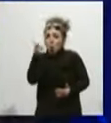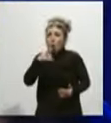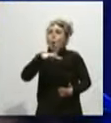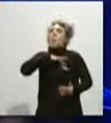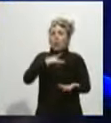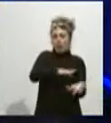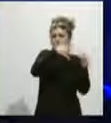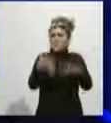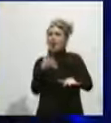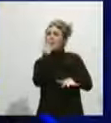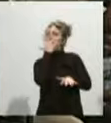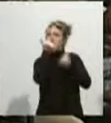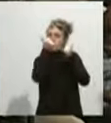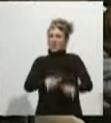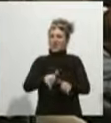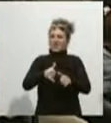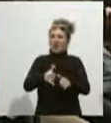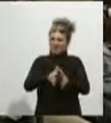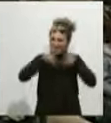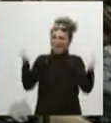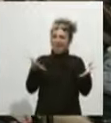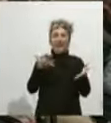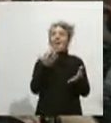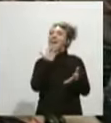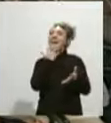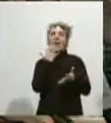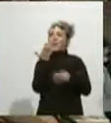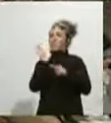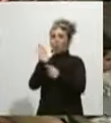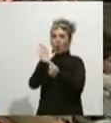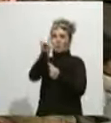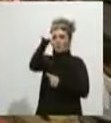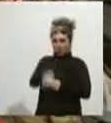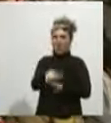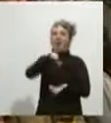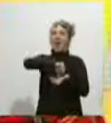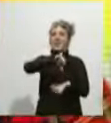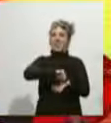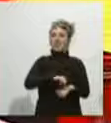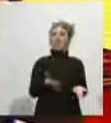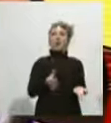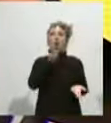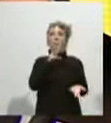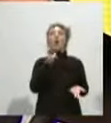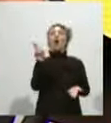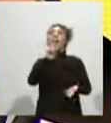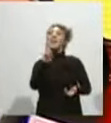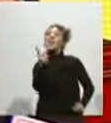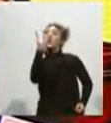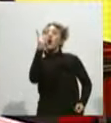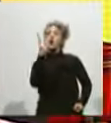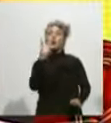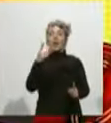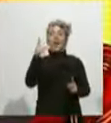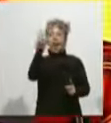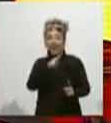carnaval. Y este es el ejemplo de Recife. Sin duda, todo un testimonio y además de las dos R's, el reciclado y el reutilizaje,